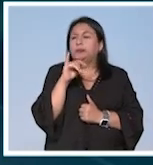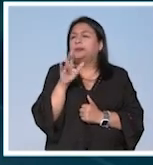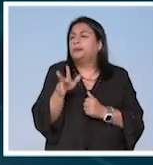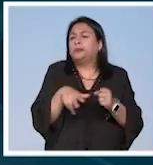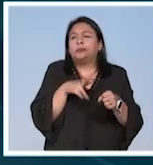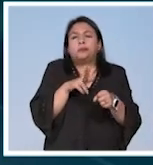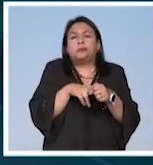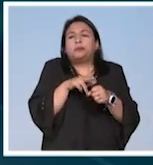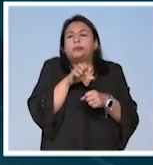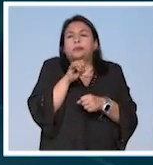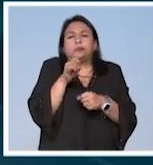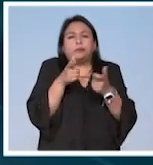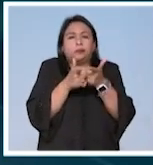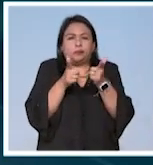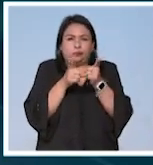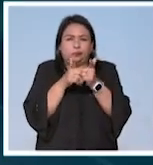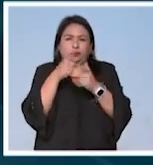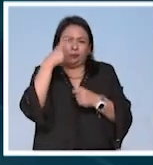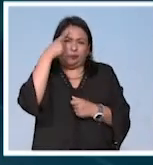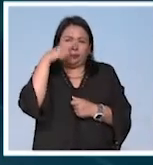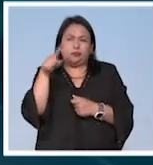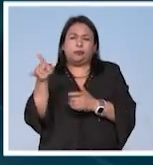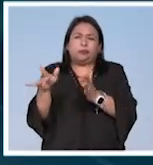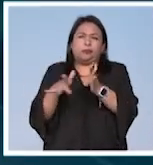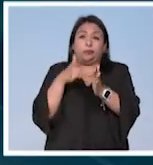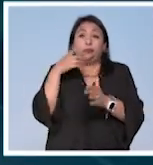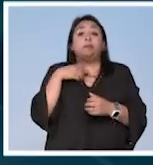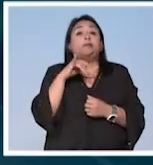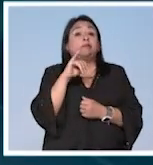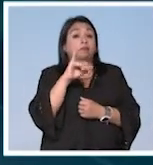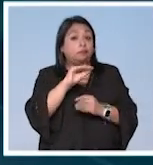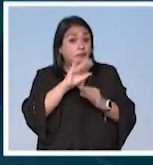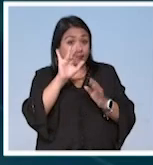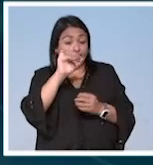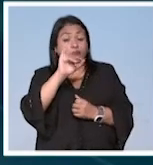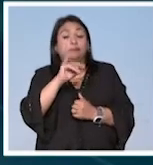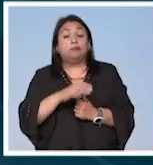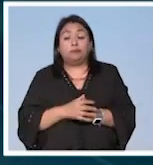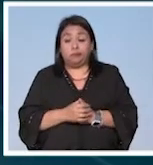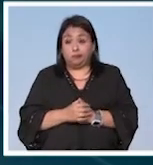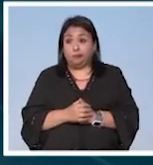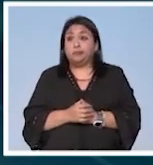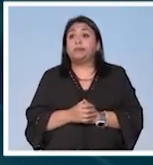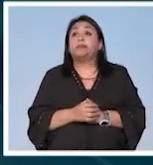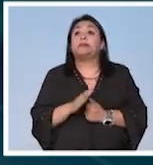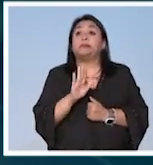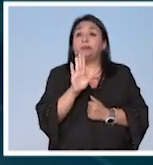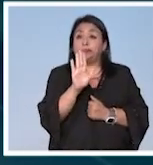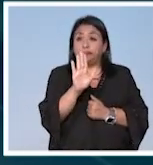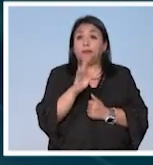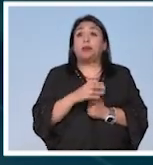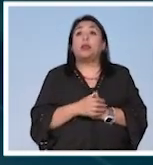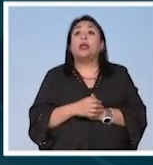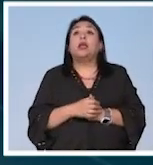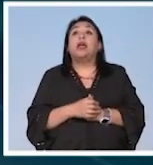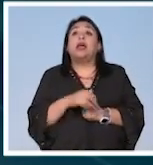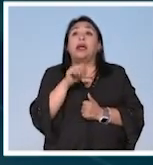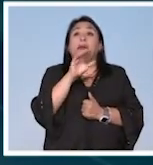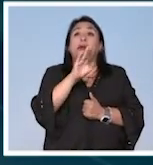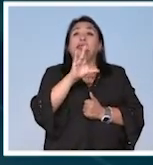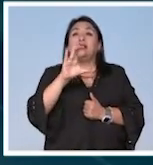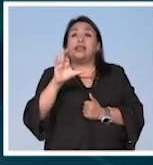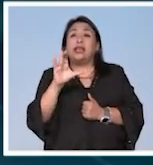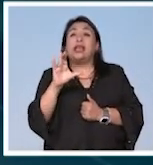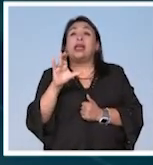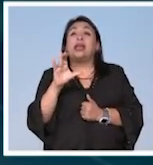naturalidad del grupo para inspirar no Sí claro que sí bueno Por cierto el abecedario